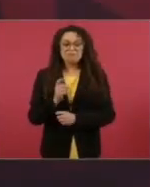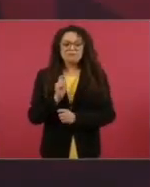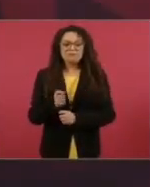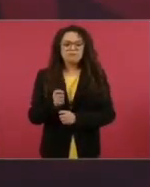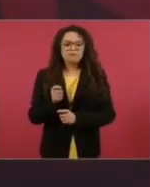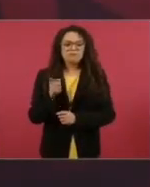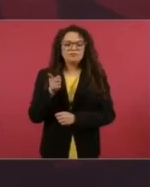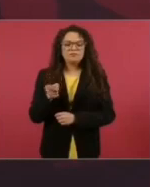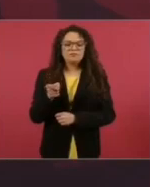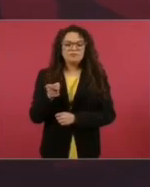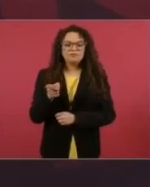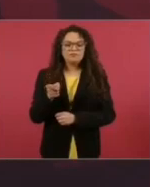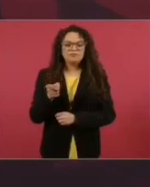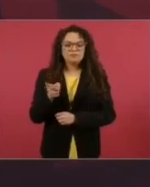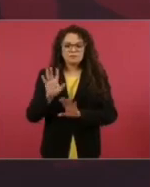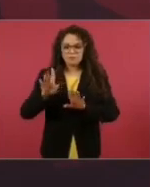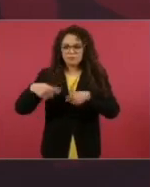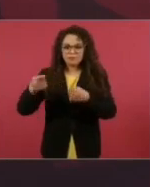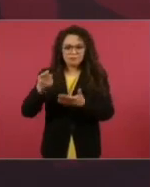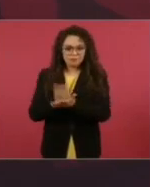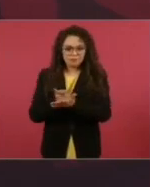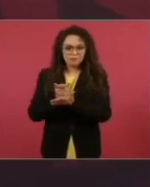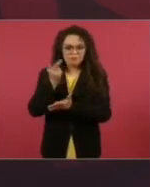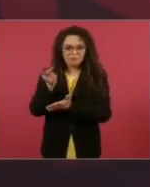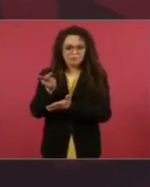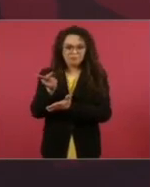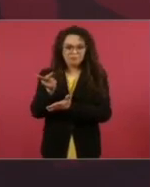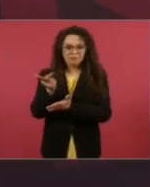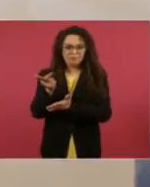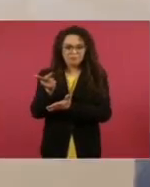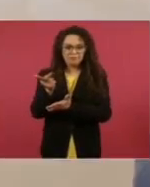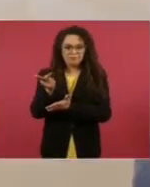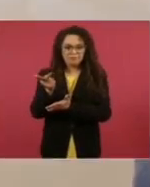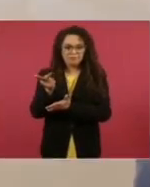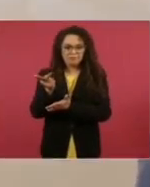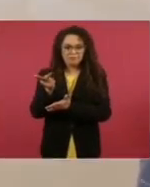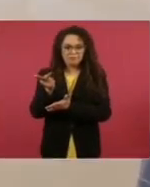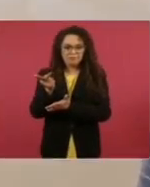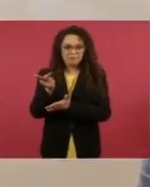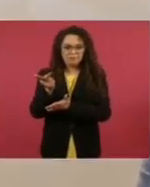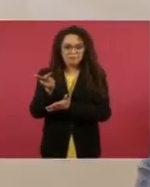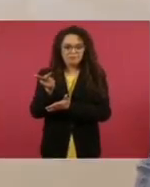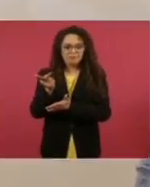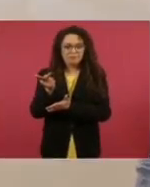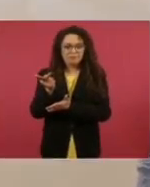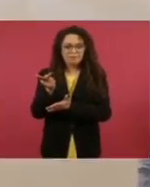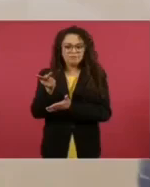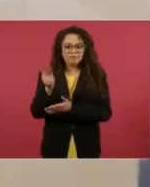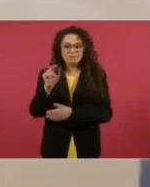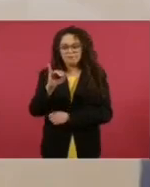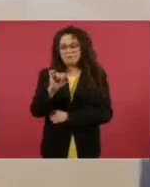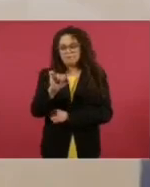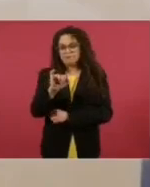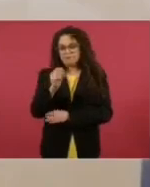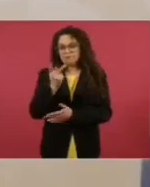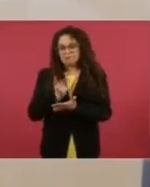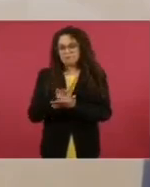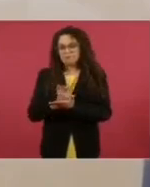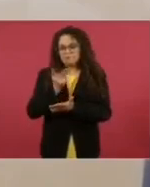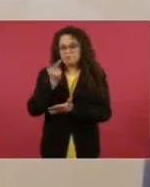noticias. Y lo único que se le ha pasado haciendo es atacarnos, desprestigiándonos y